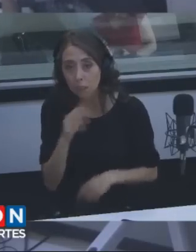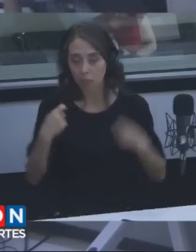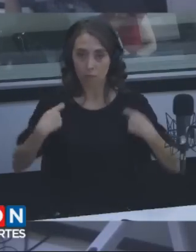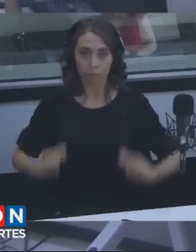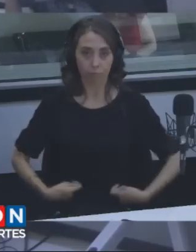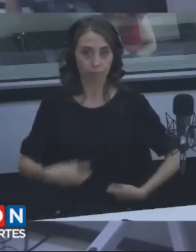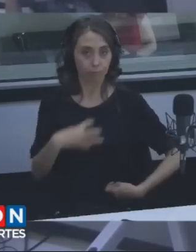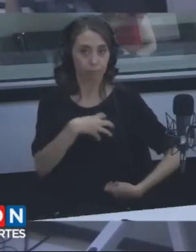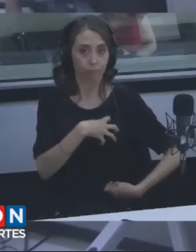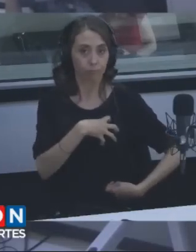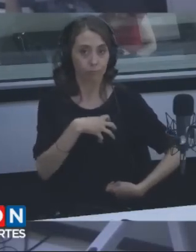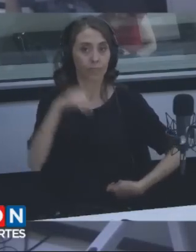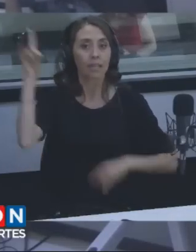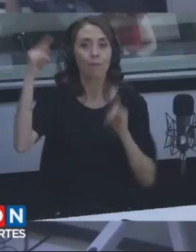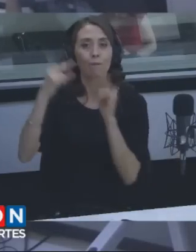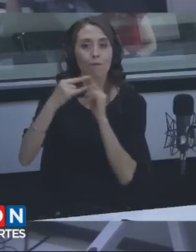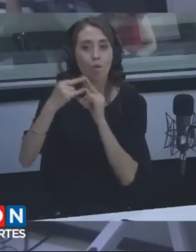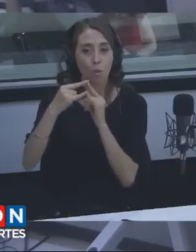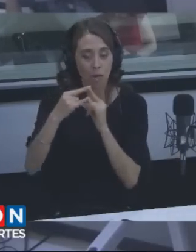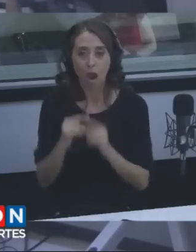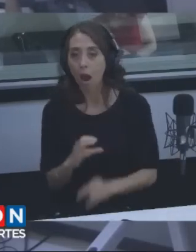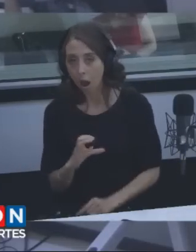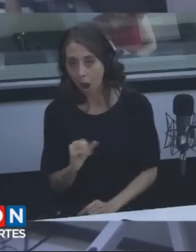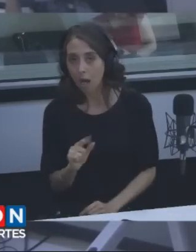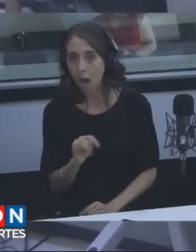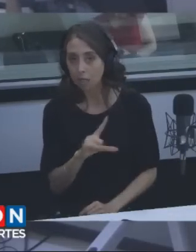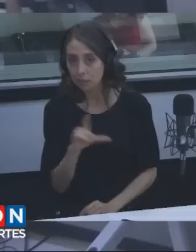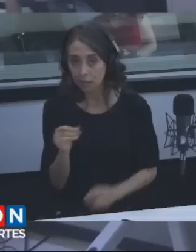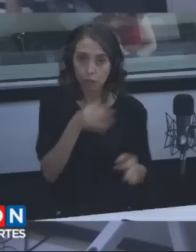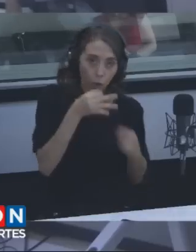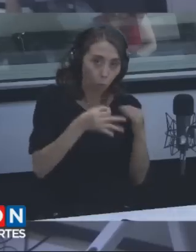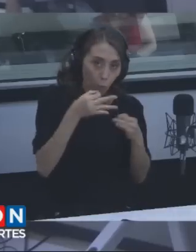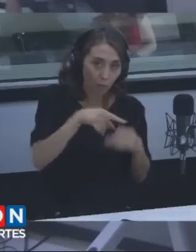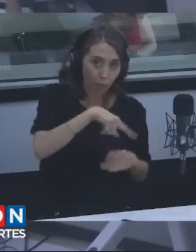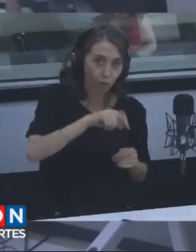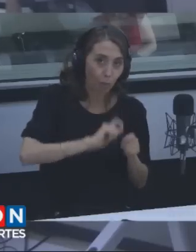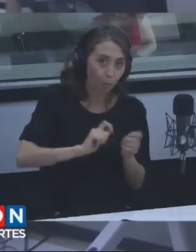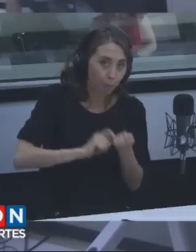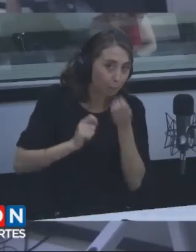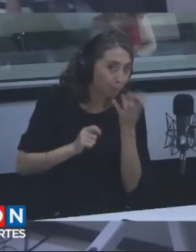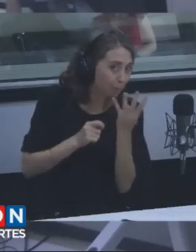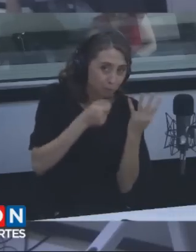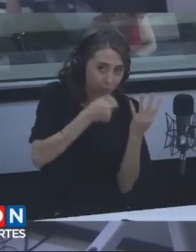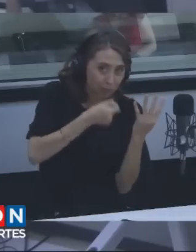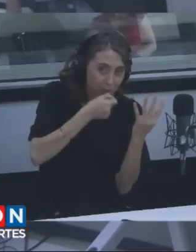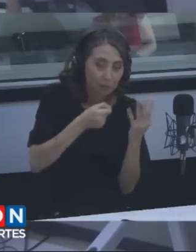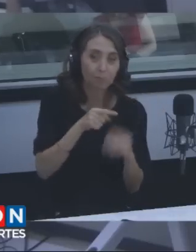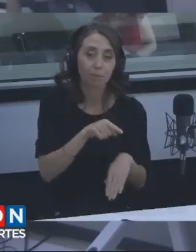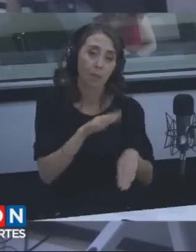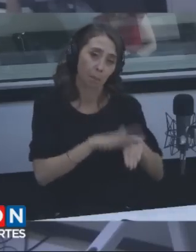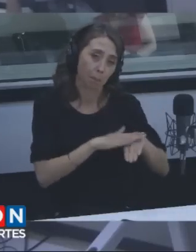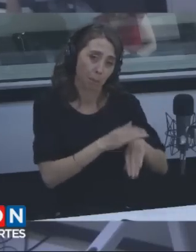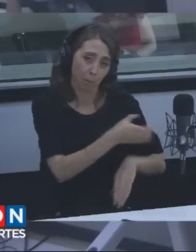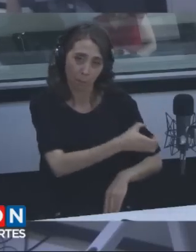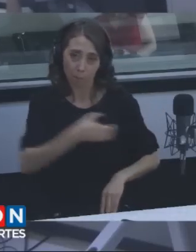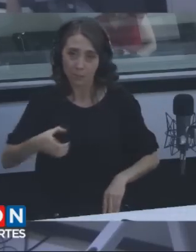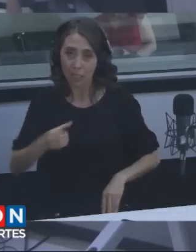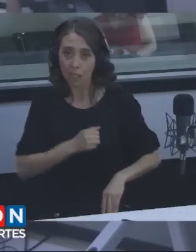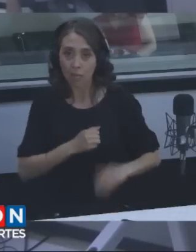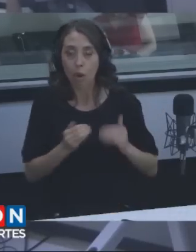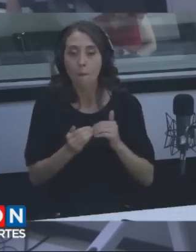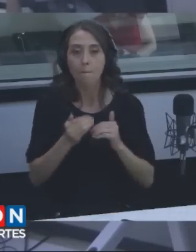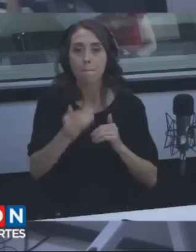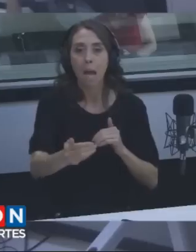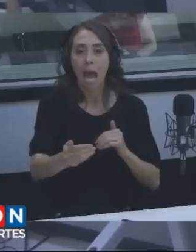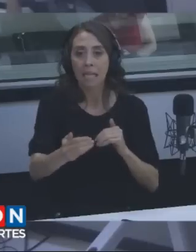casaquilla del Brujas. Un Nicolás Castillo, también tenores, que les voy comentando que, si bien es cierto, este préstamo a la Católica lo extendió por una